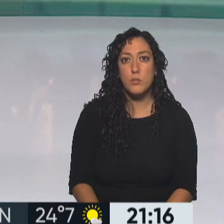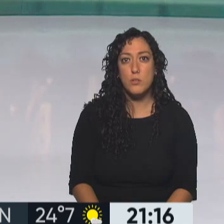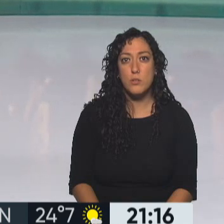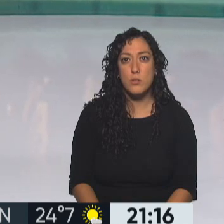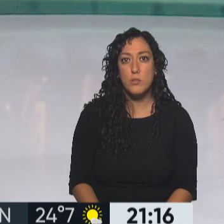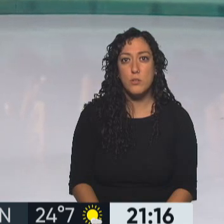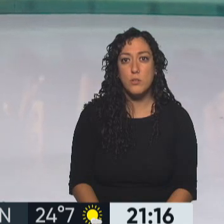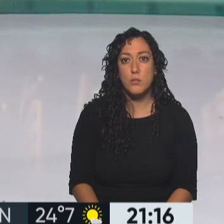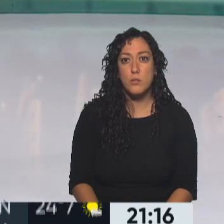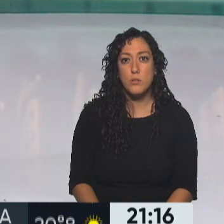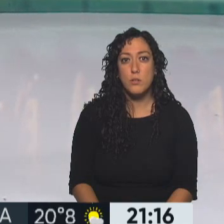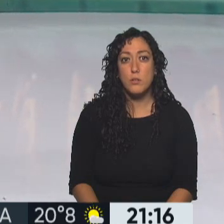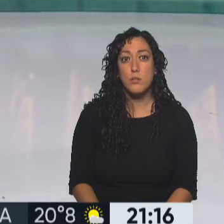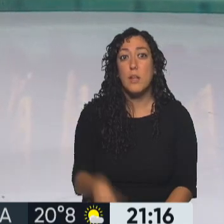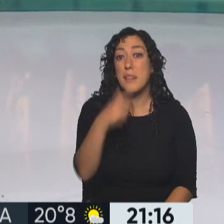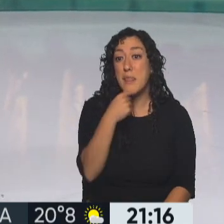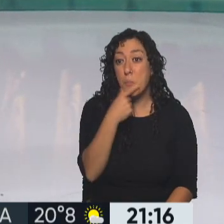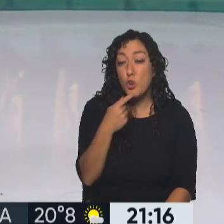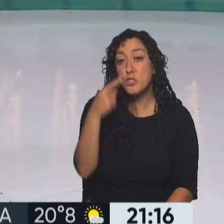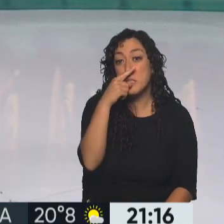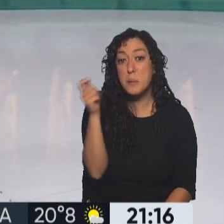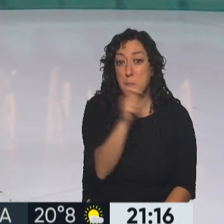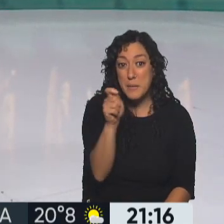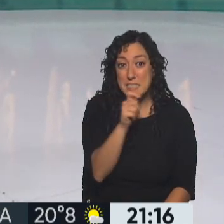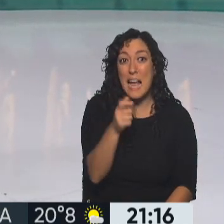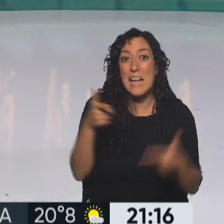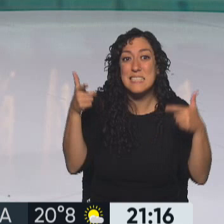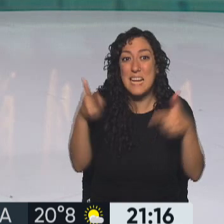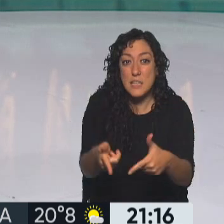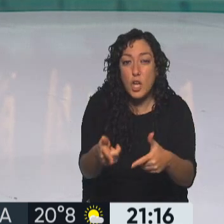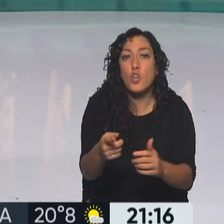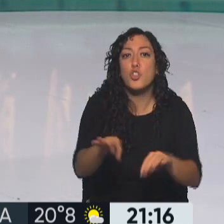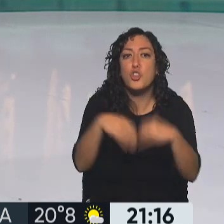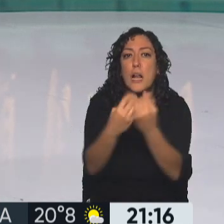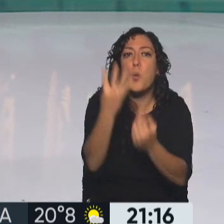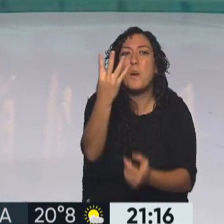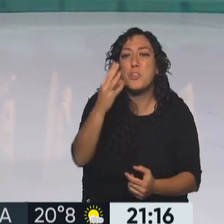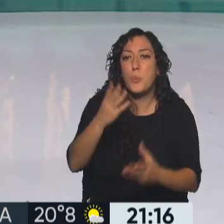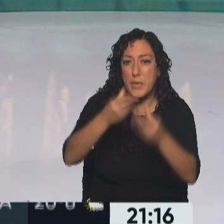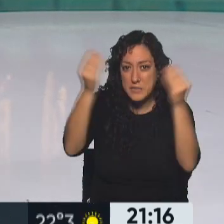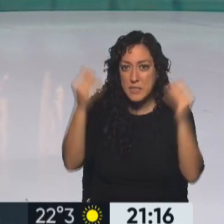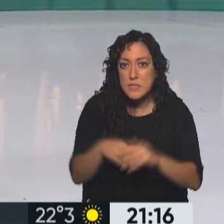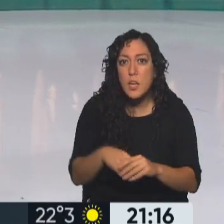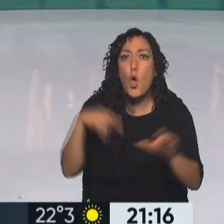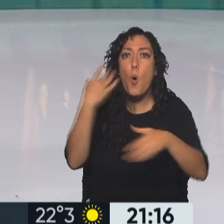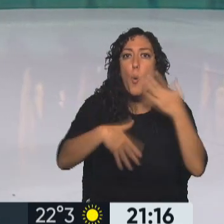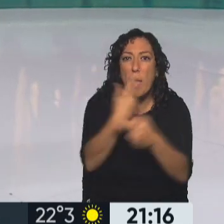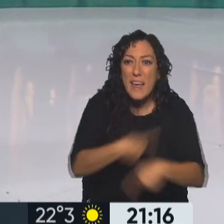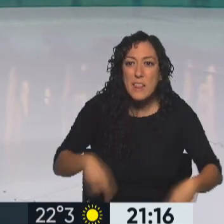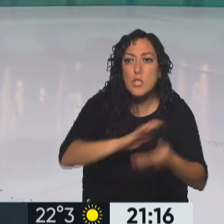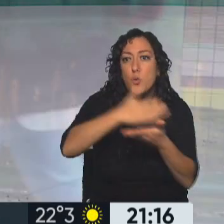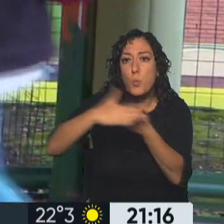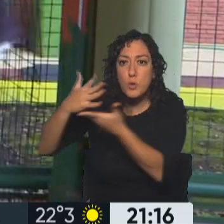Vamos al barrio de Goto. En 7 meses un jardín infante fue asaltado 4 veces. ¿Qué se llevaron? Juguetes y